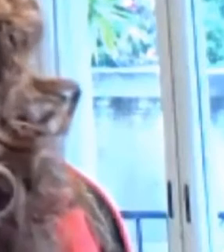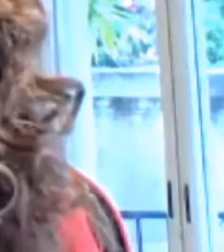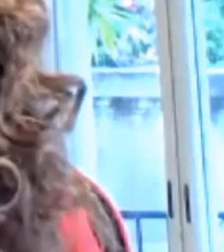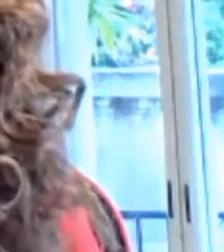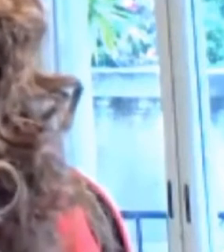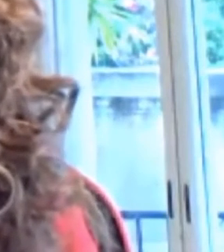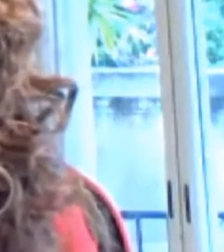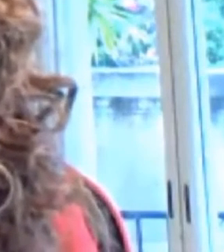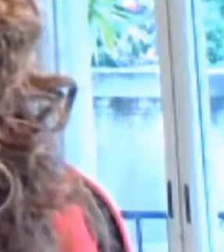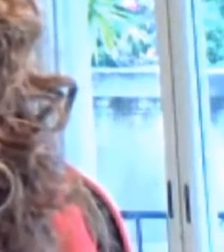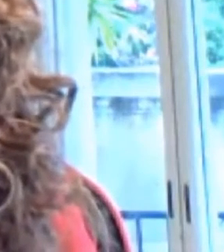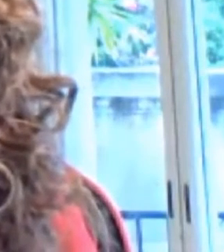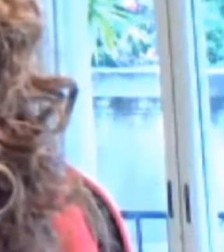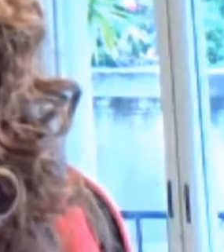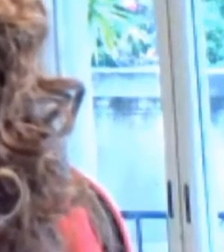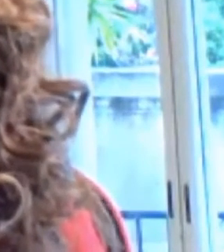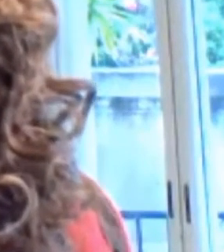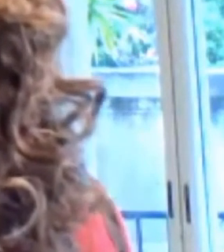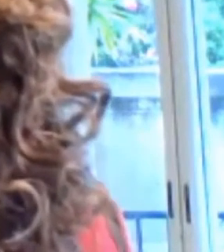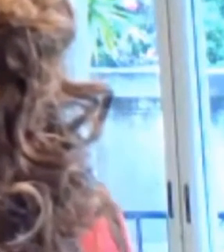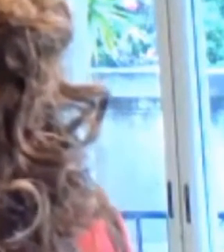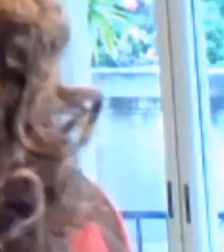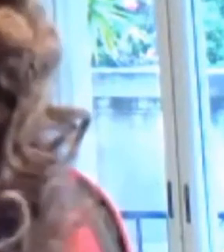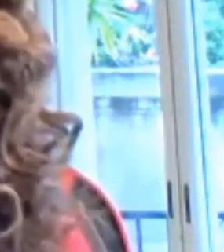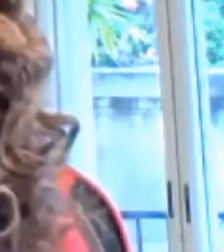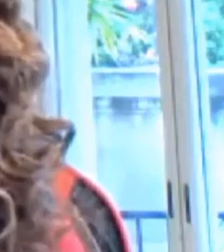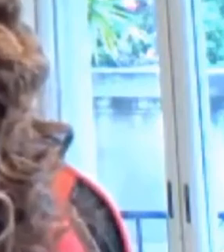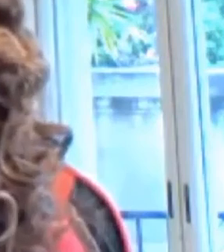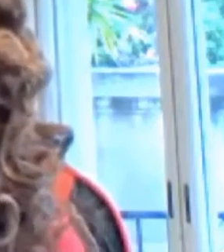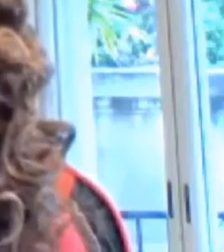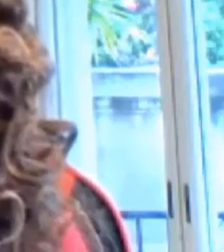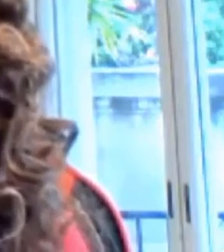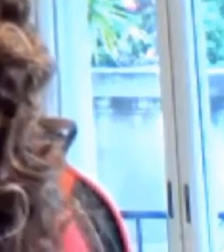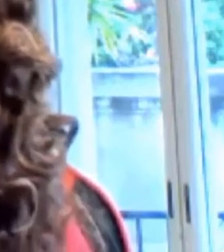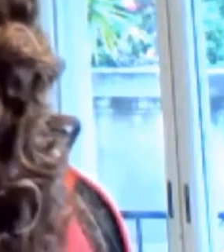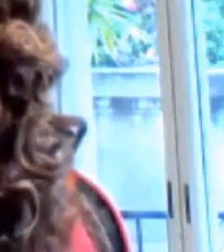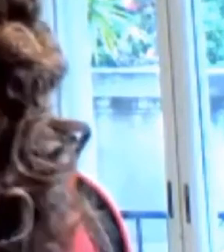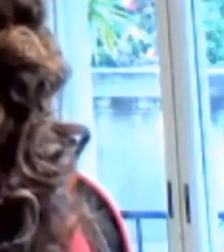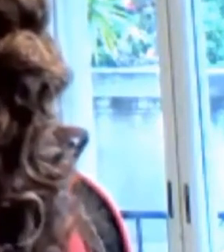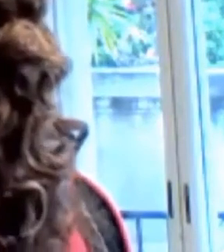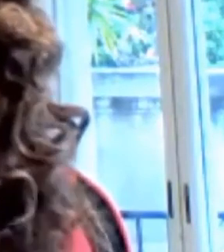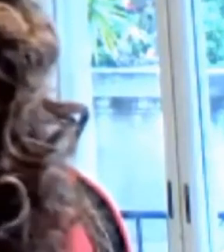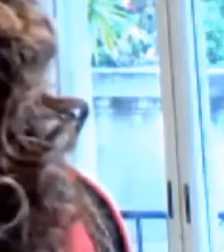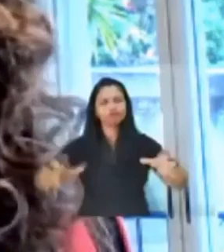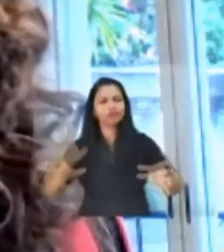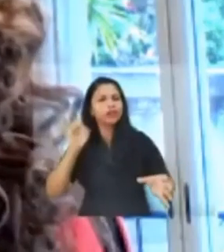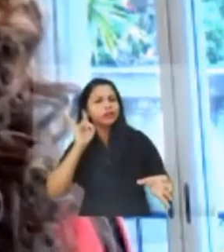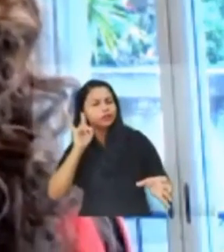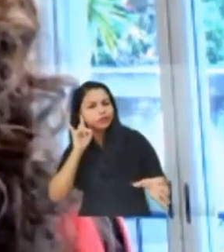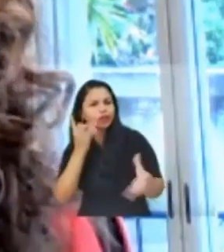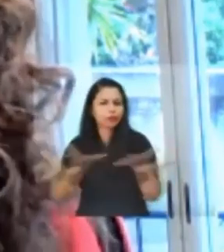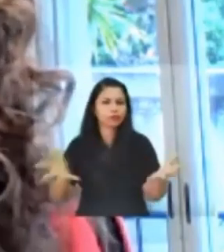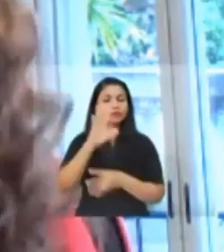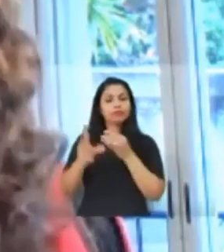espectro, lo que hace a la estrategia respecto a la Conferencia Mundial de Radio, y todo lo que hace los temas regulatorios, tanto de